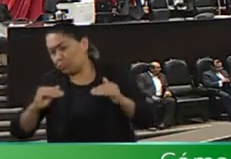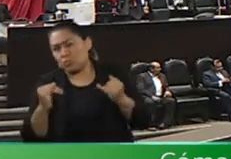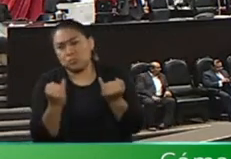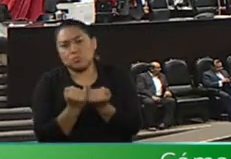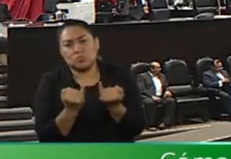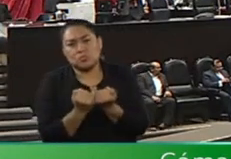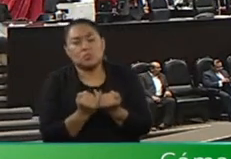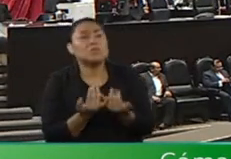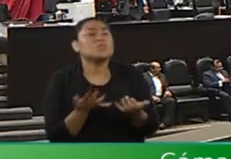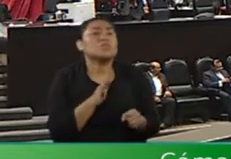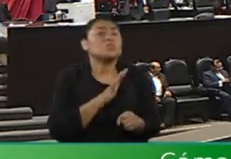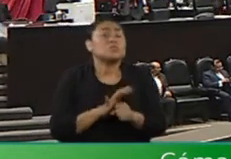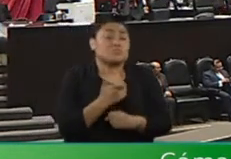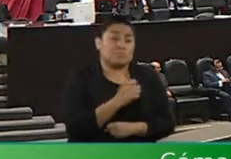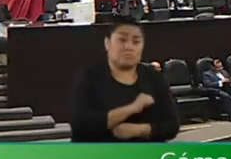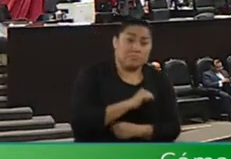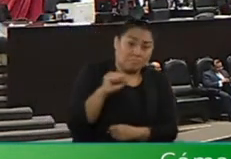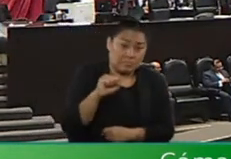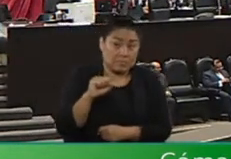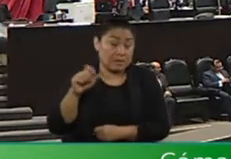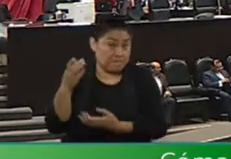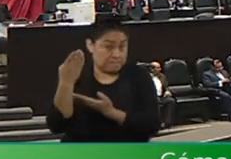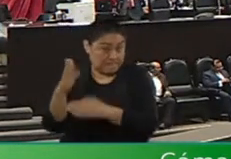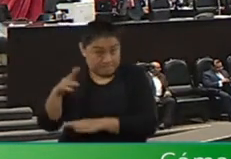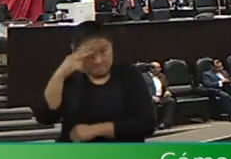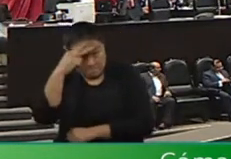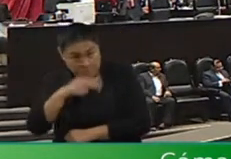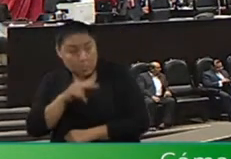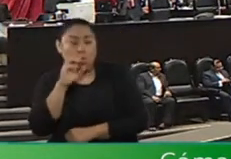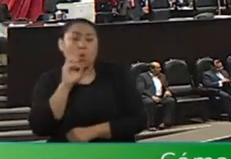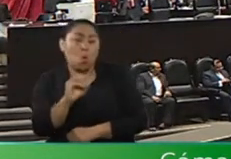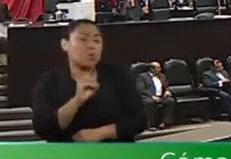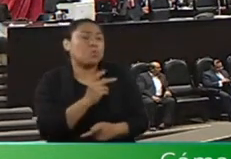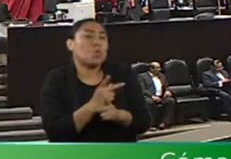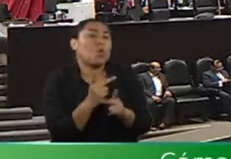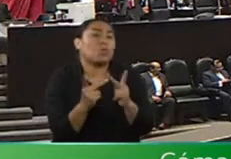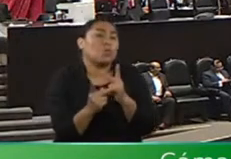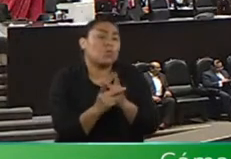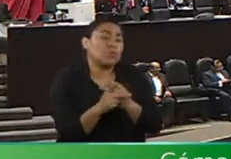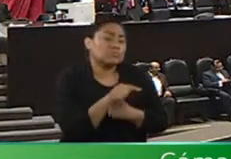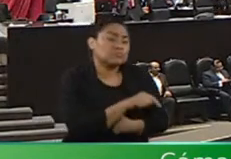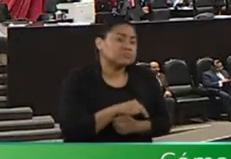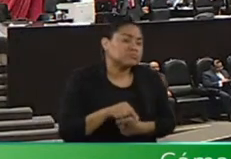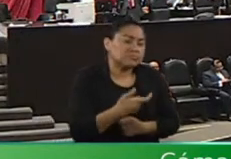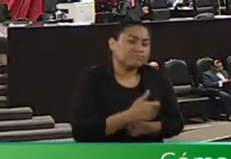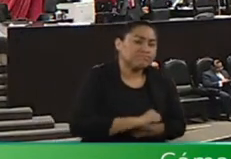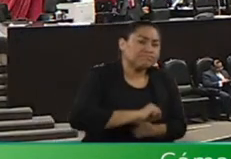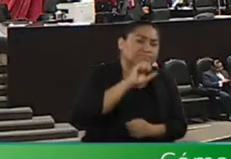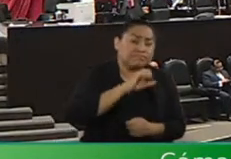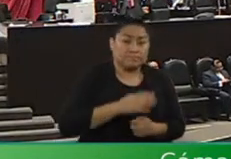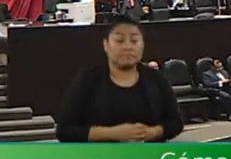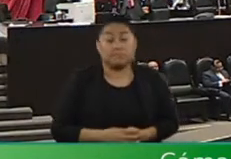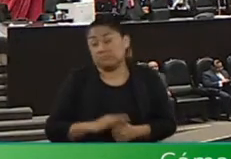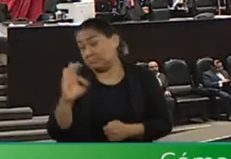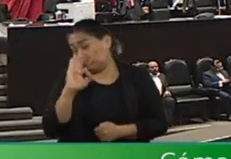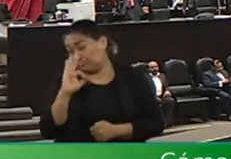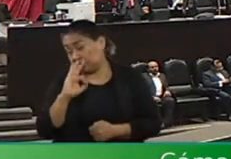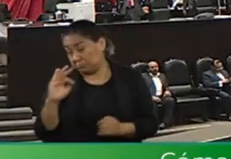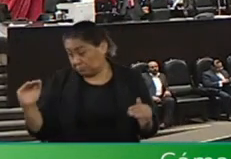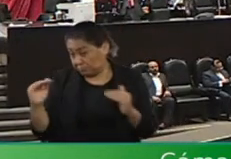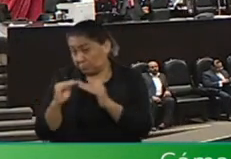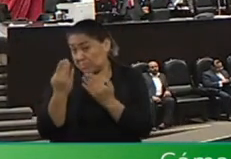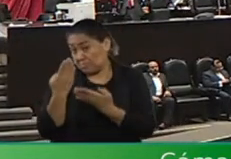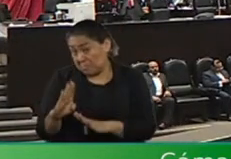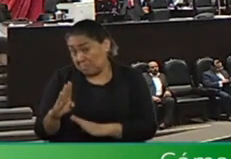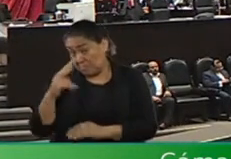del Banco de México o la inflación de los productos de la canasta básica? Porque si es la del Banco de México, solo